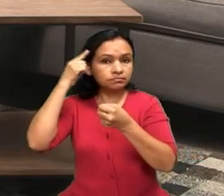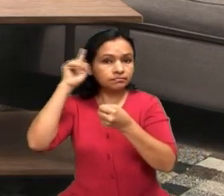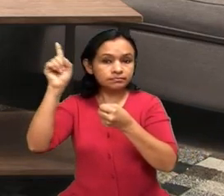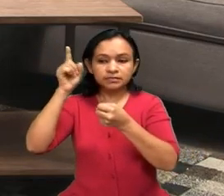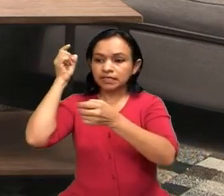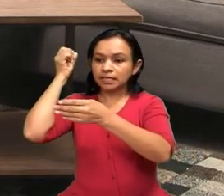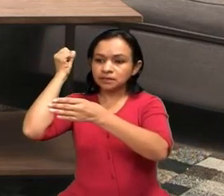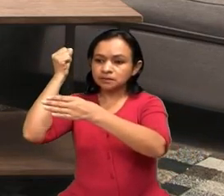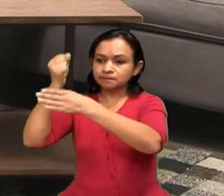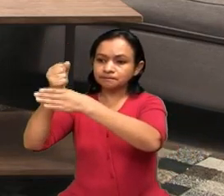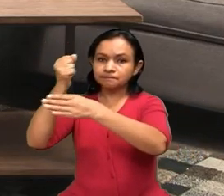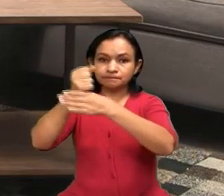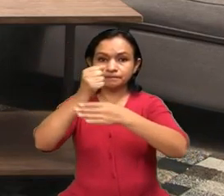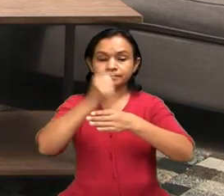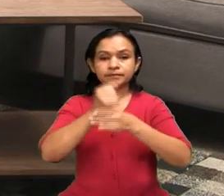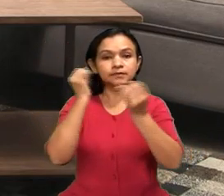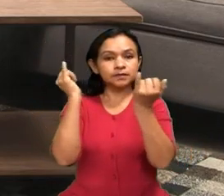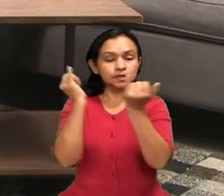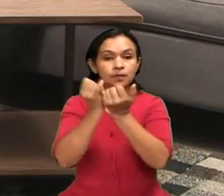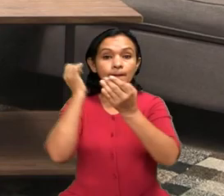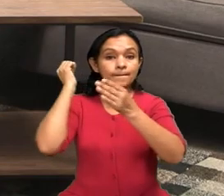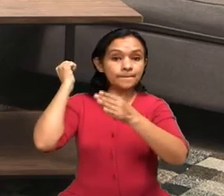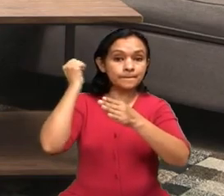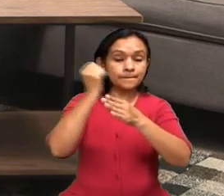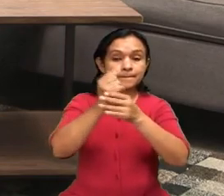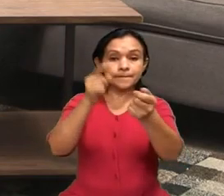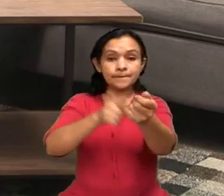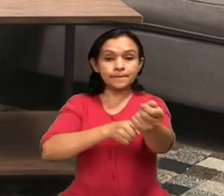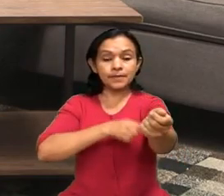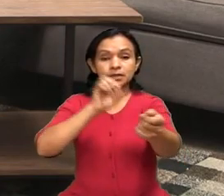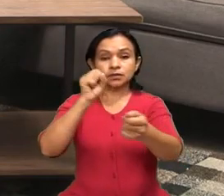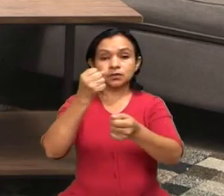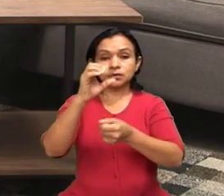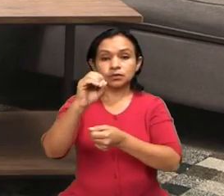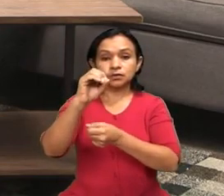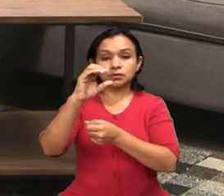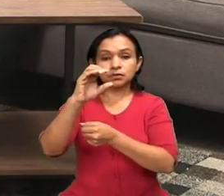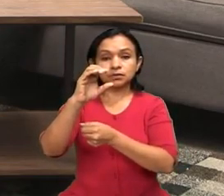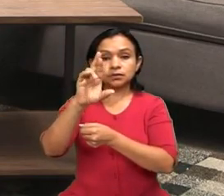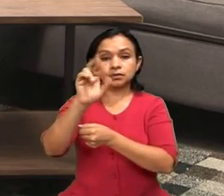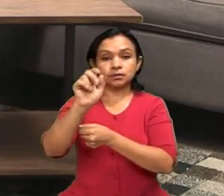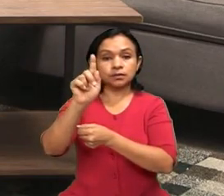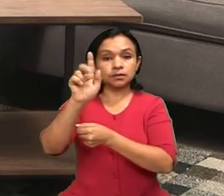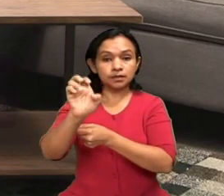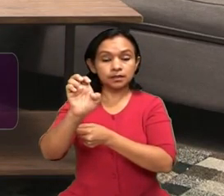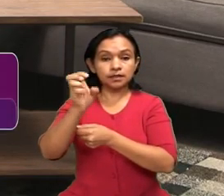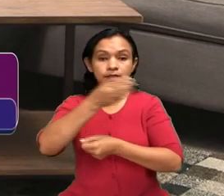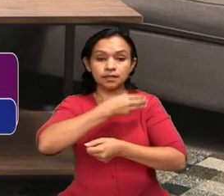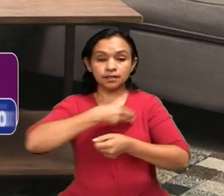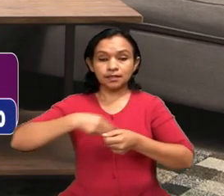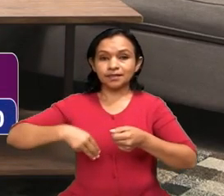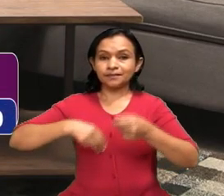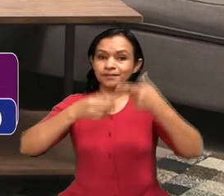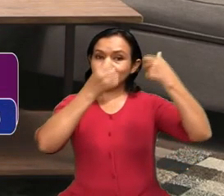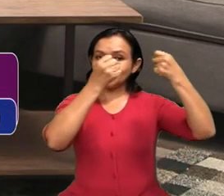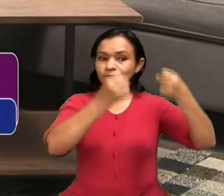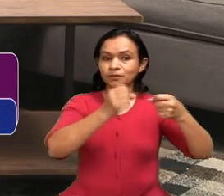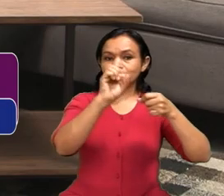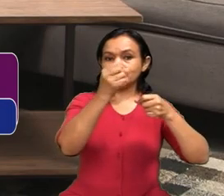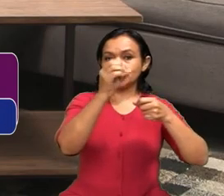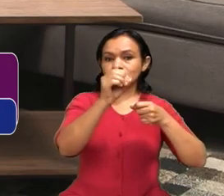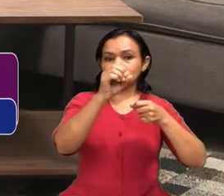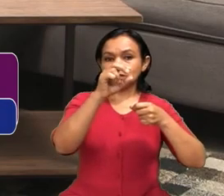También mataron ese mismo día a su hermano Sócrates en la casa del ministro Sofonía Salvatierra,